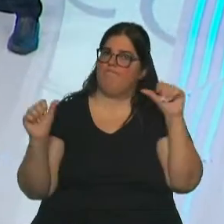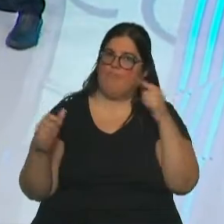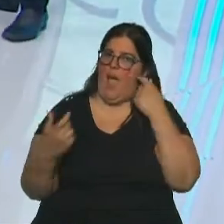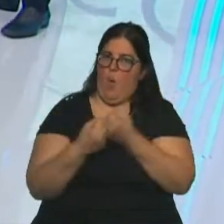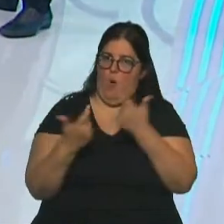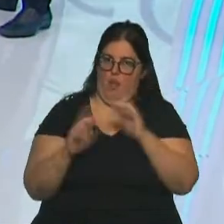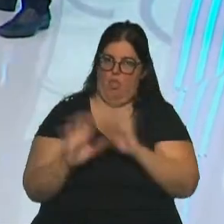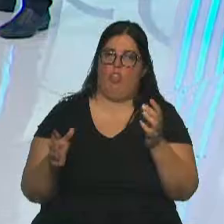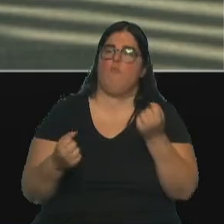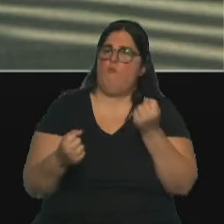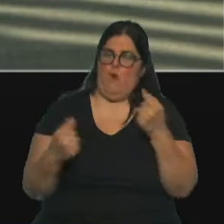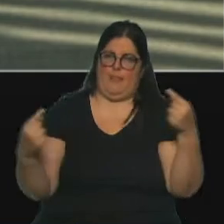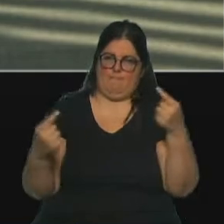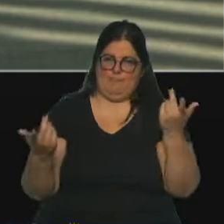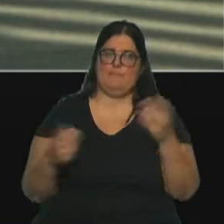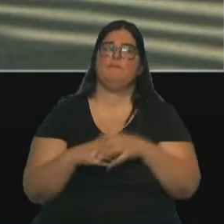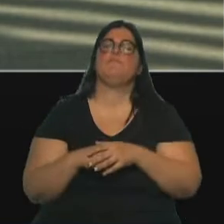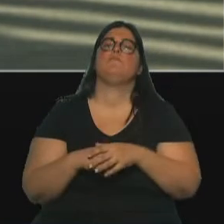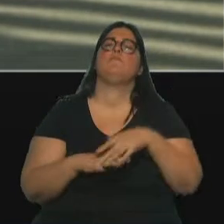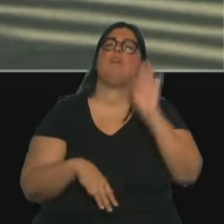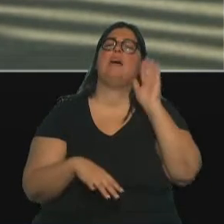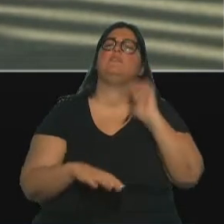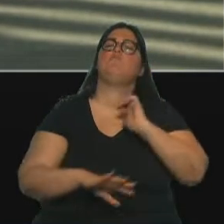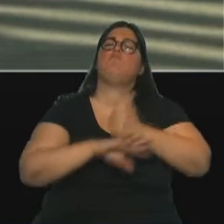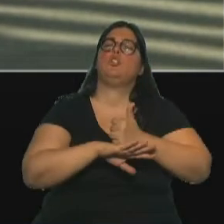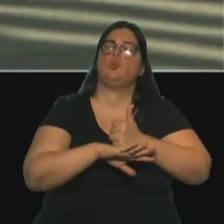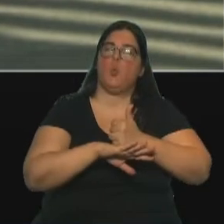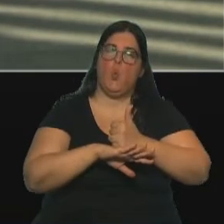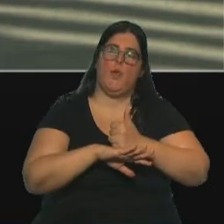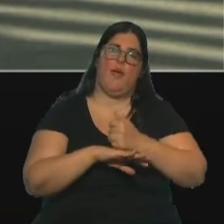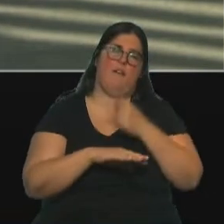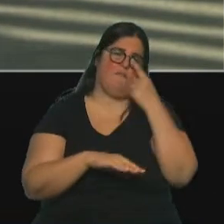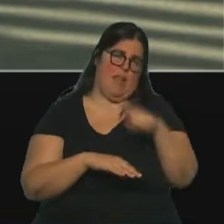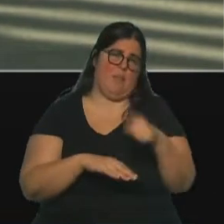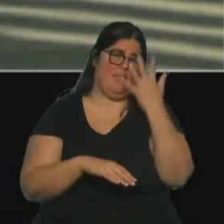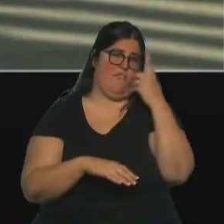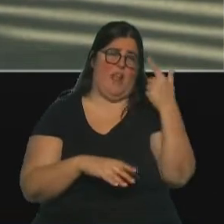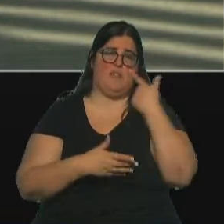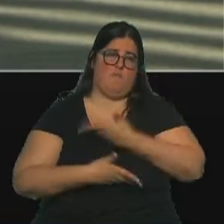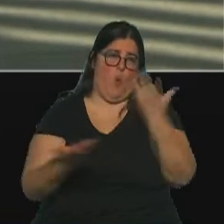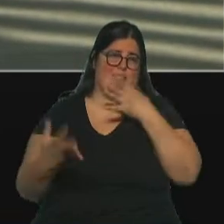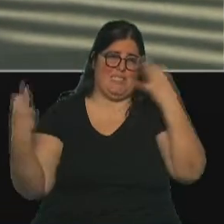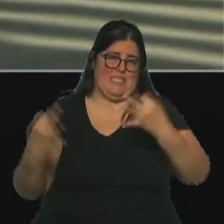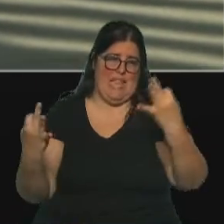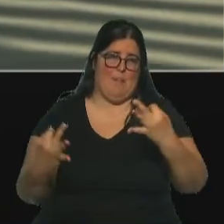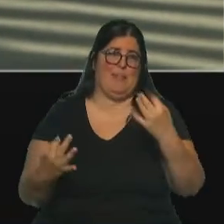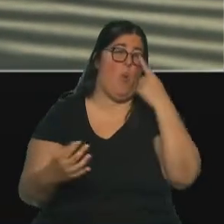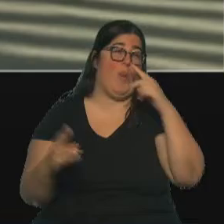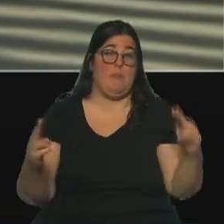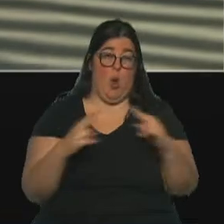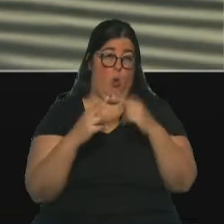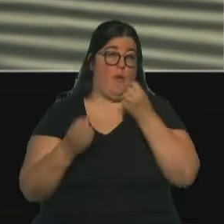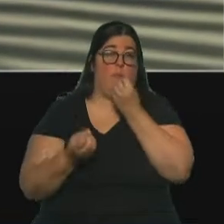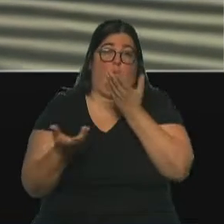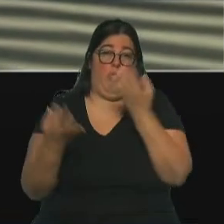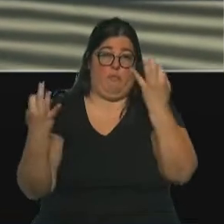claramente a partir, sobre todo, de la postura que terminó sincerando en cierta medida Francia durante esta última cumbre a partir